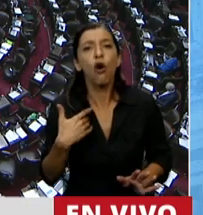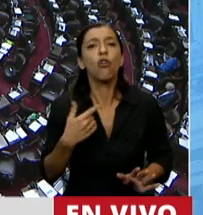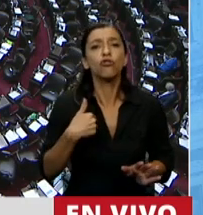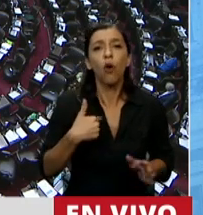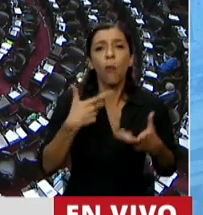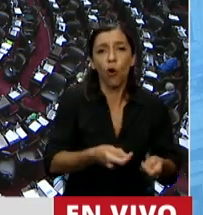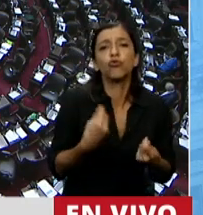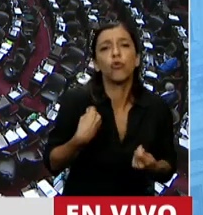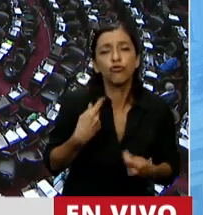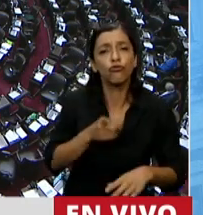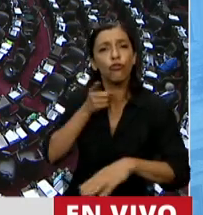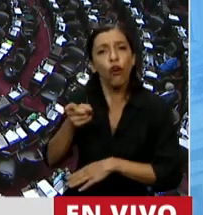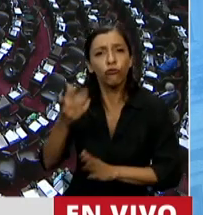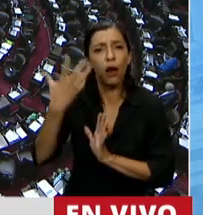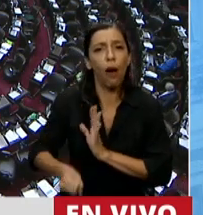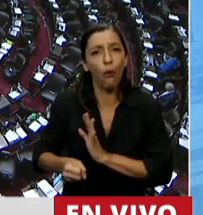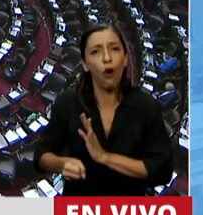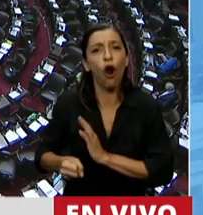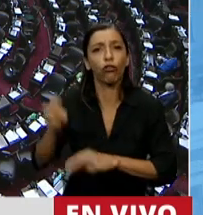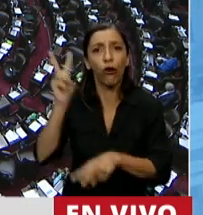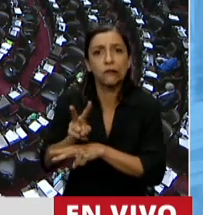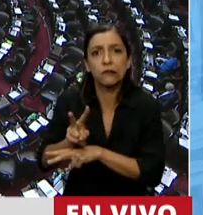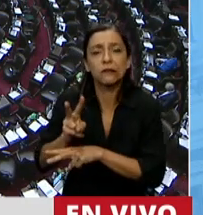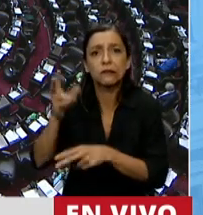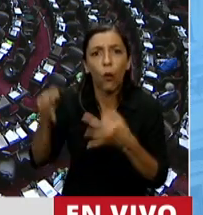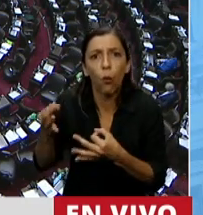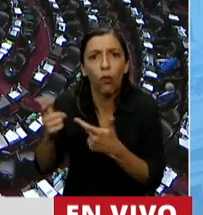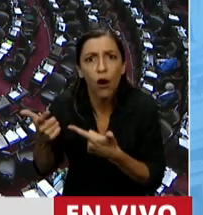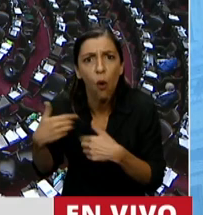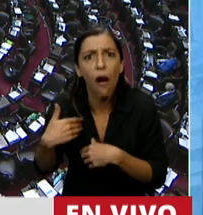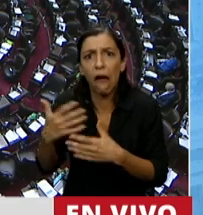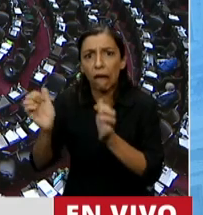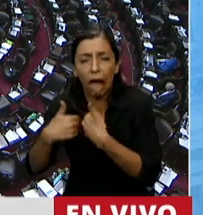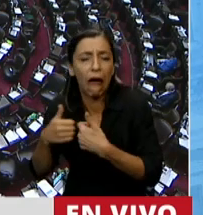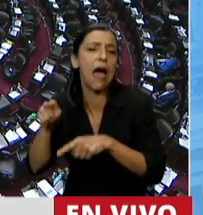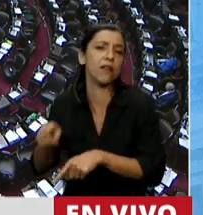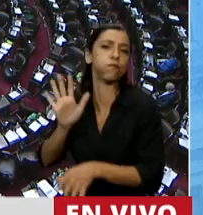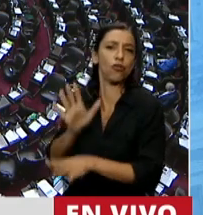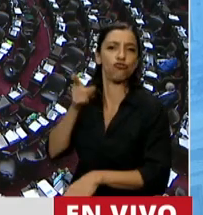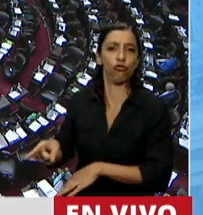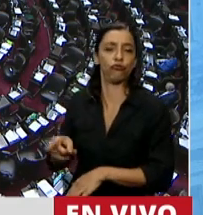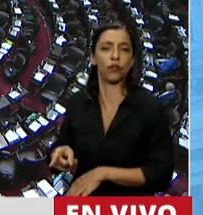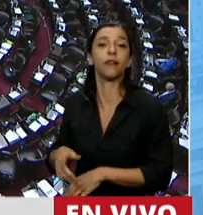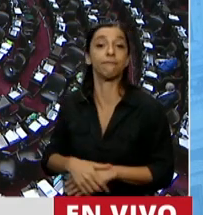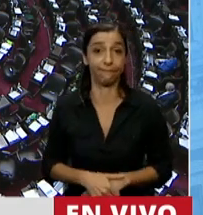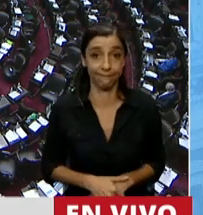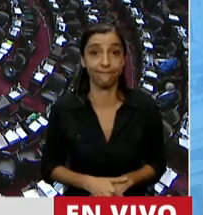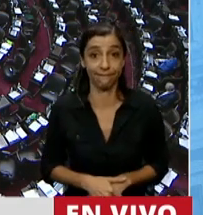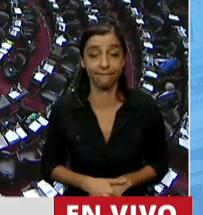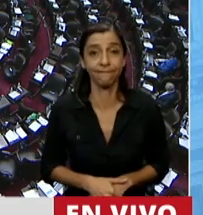clandestino. Hacer referencia a si este es el momento, sin lugar a